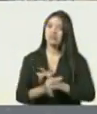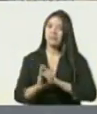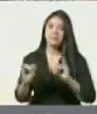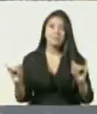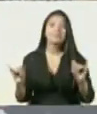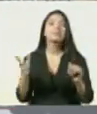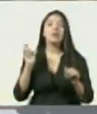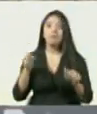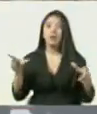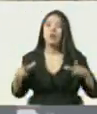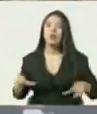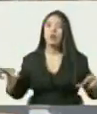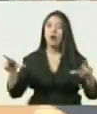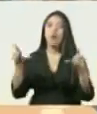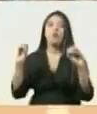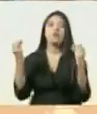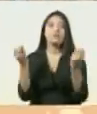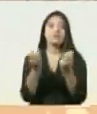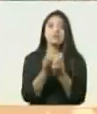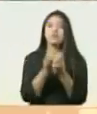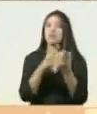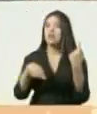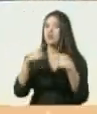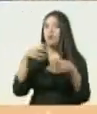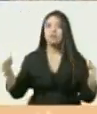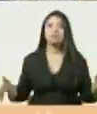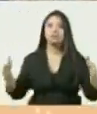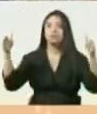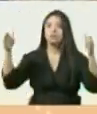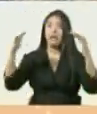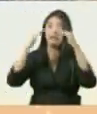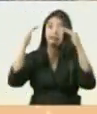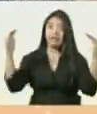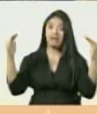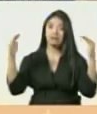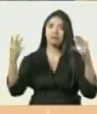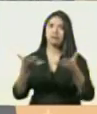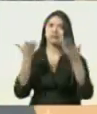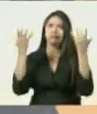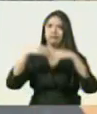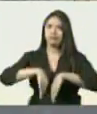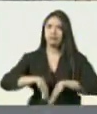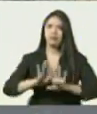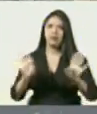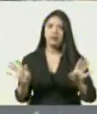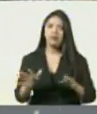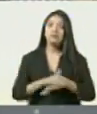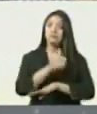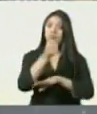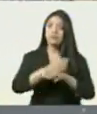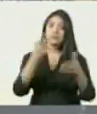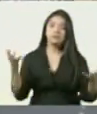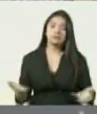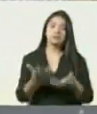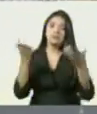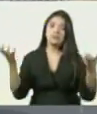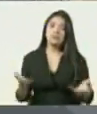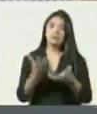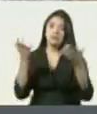de las instalaciones, oficinas, todo lo que es la estructura, el techo, por supuesto, ocasionado por el incendio